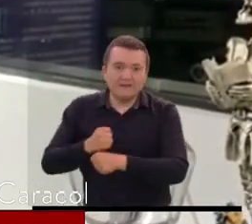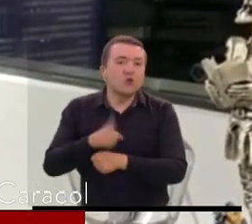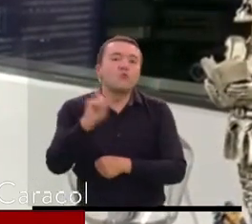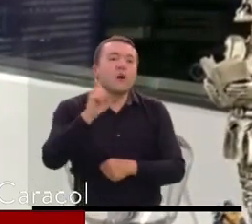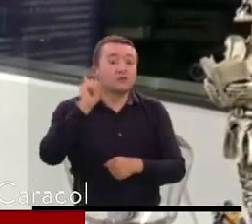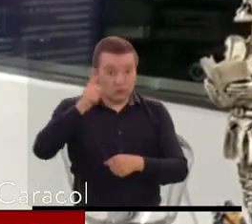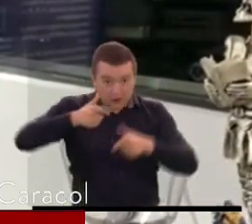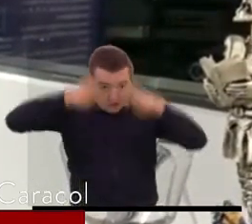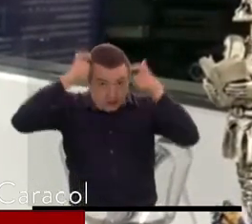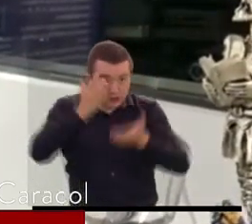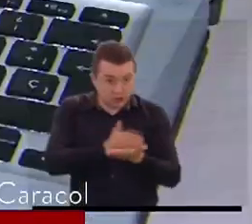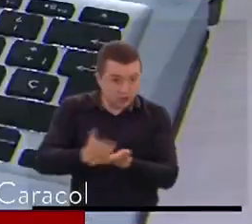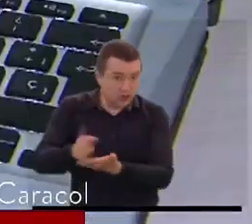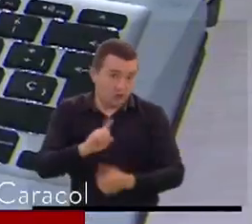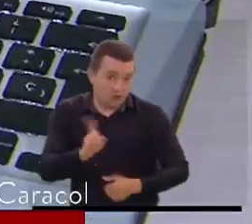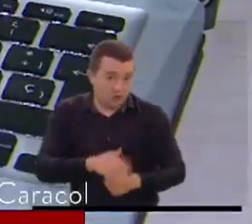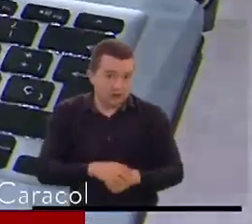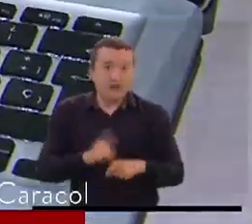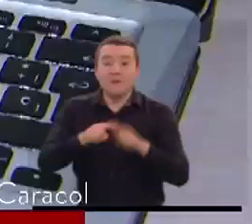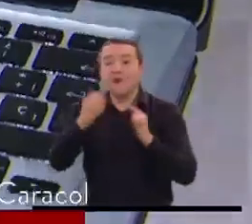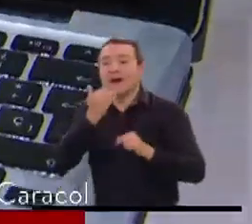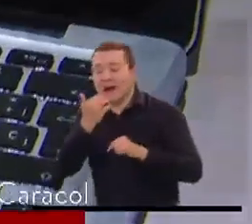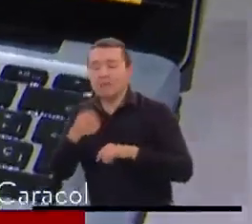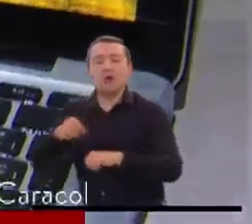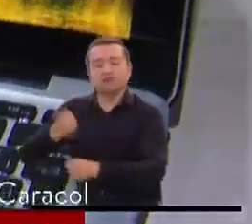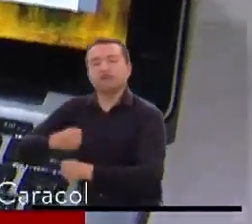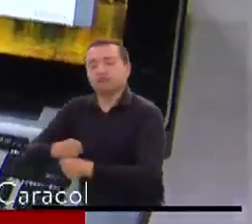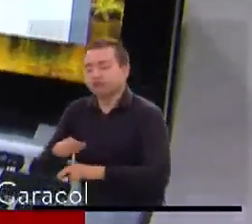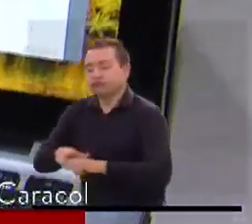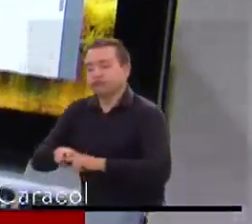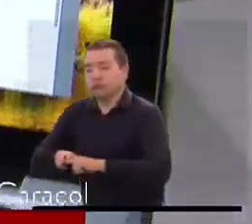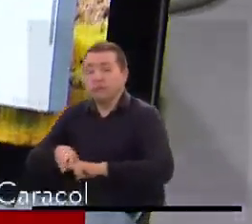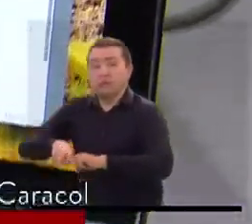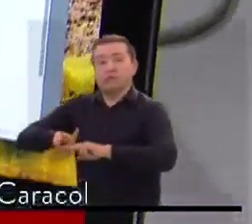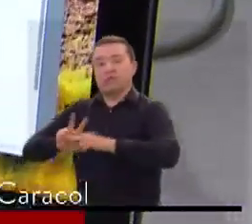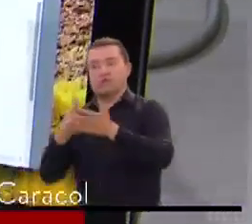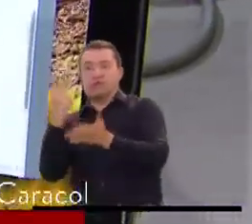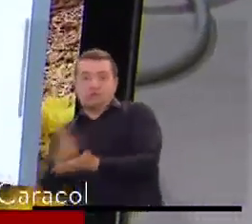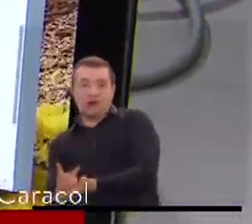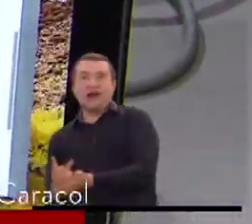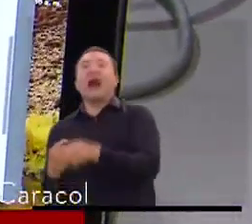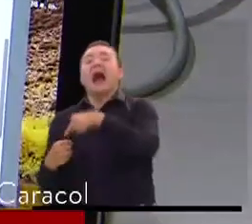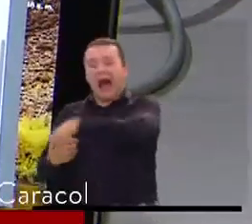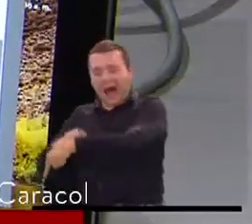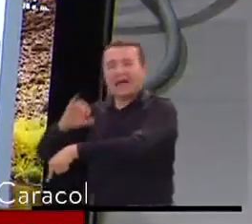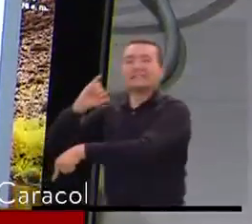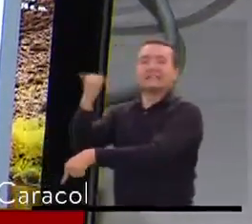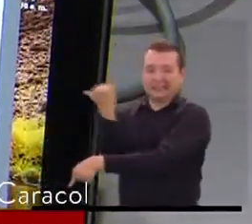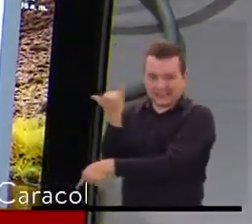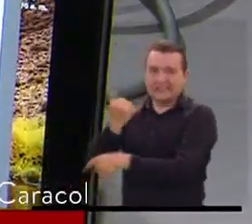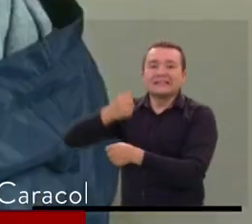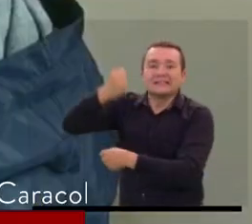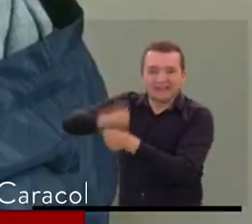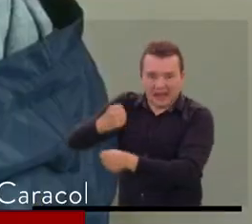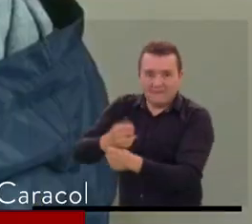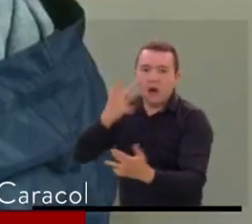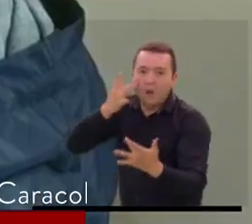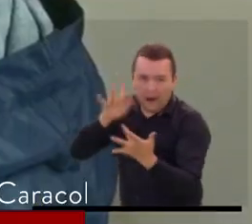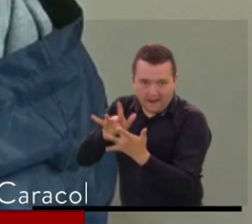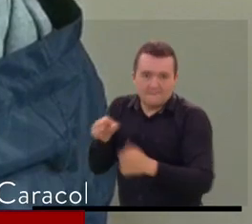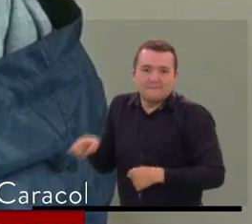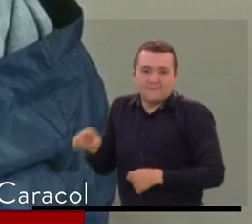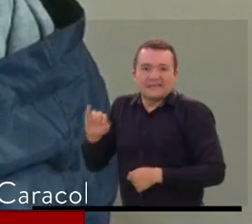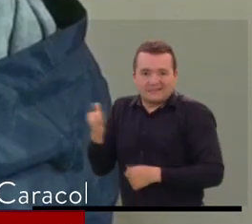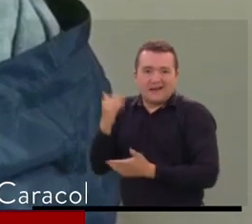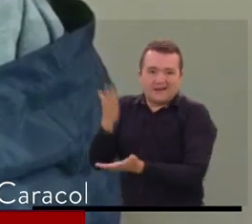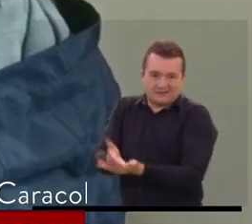porque está parándose en la silla y la silla se le resbala y tiene un accidente de trabajo, tiene un accidente, será catalogado como accidente de trabajo. Tiene